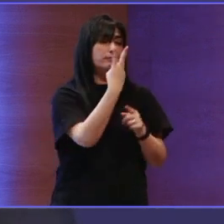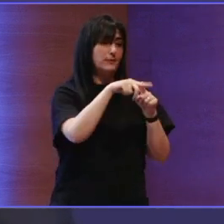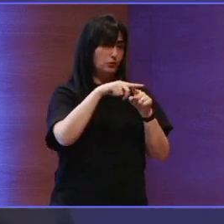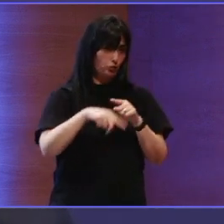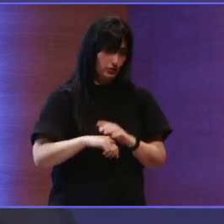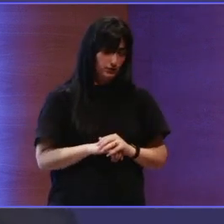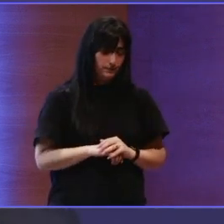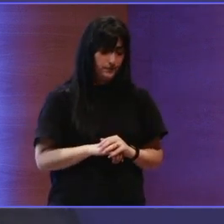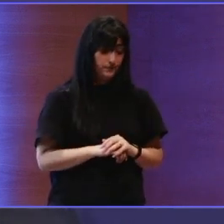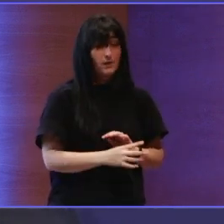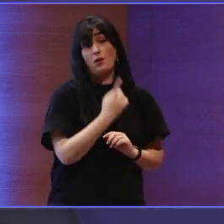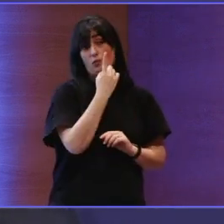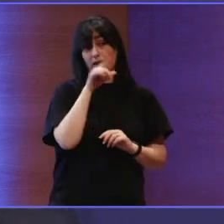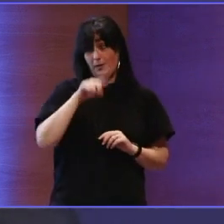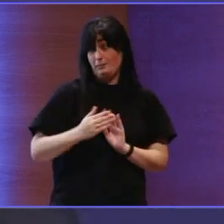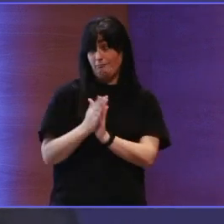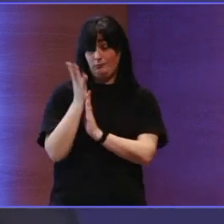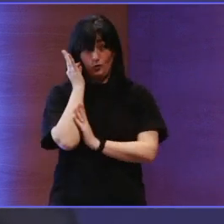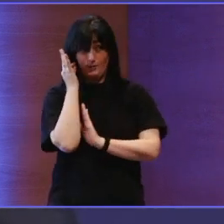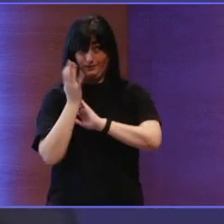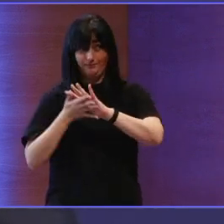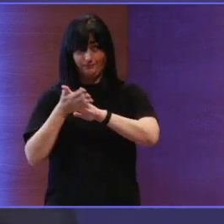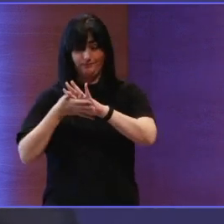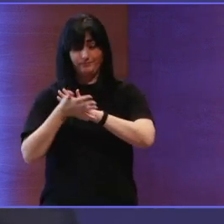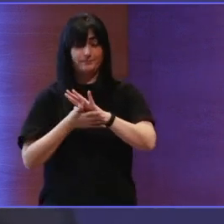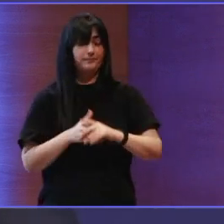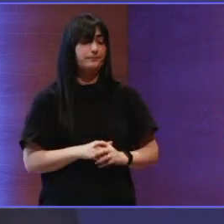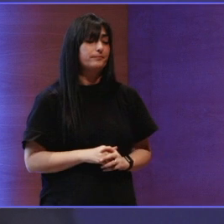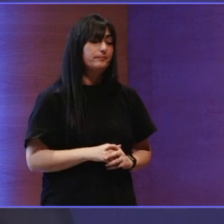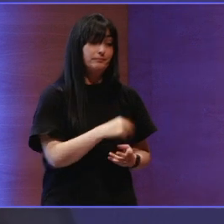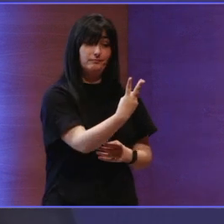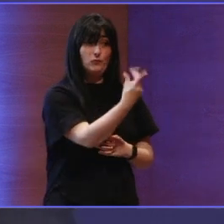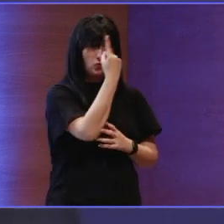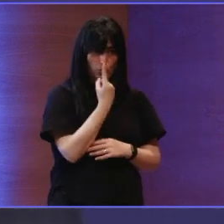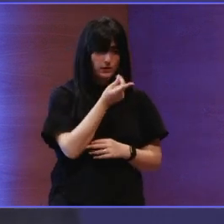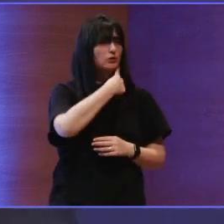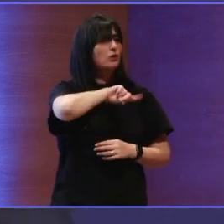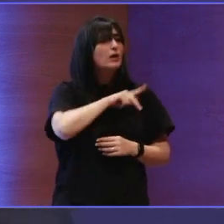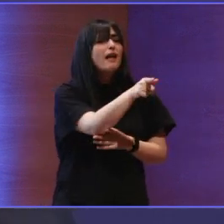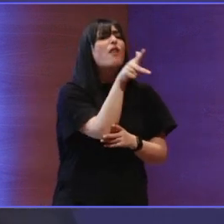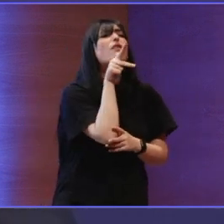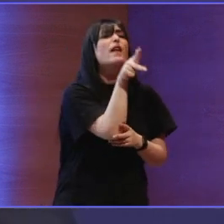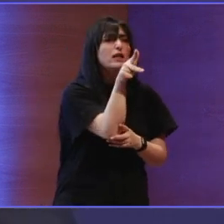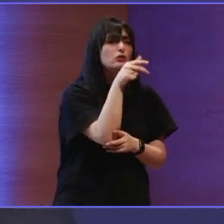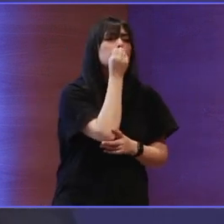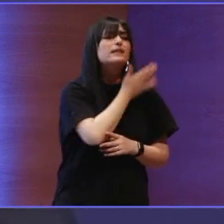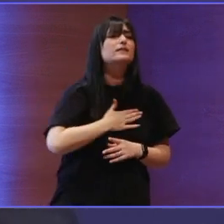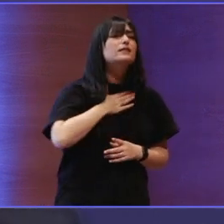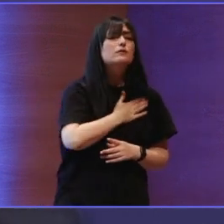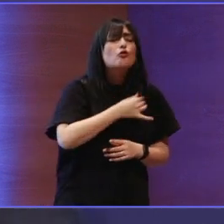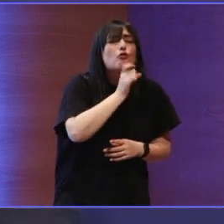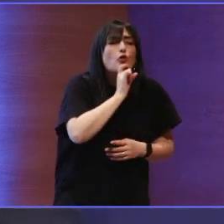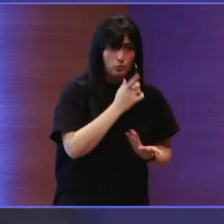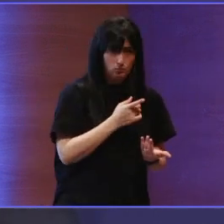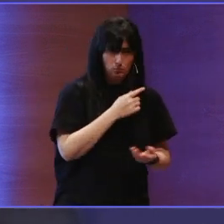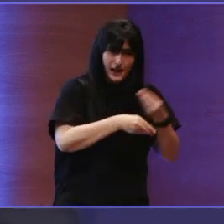también la hablado Ana sofid deella es eh Cómo satisfacemos derechos si hemos mejorado la satisfacción de derechos